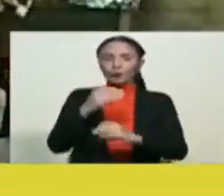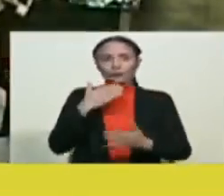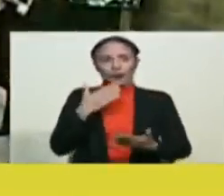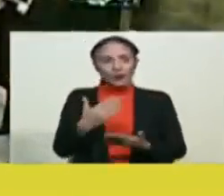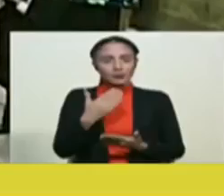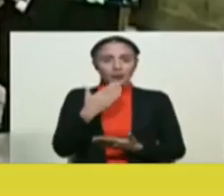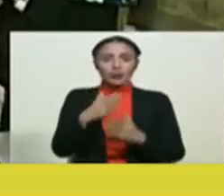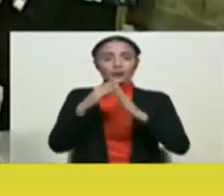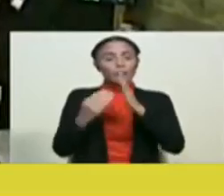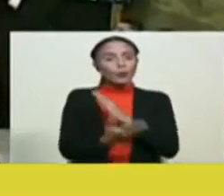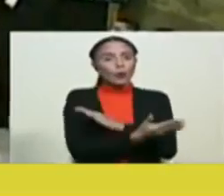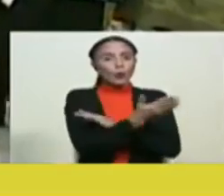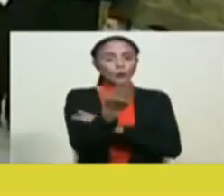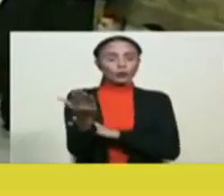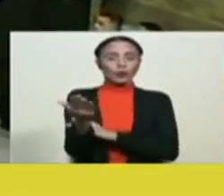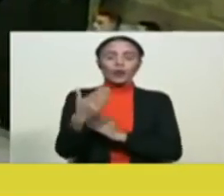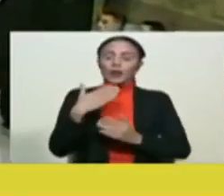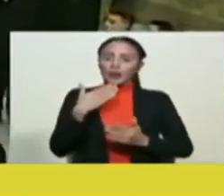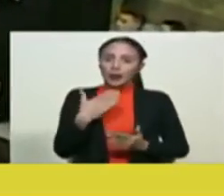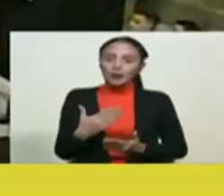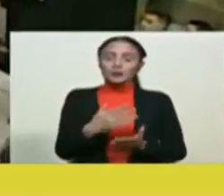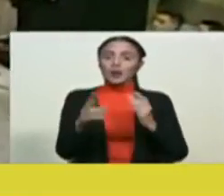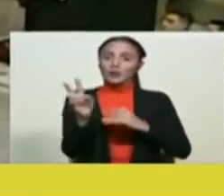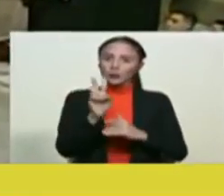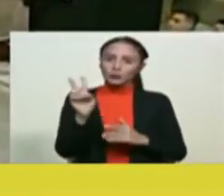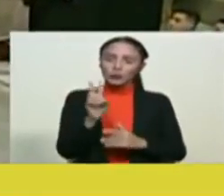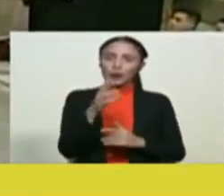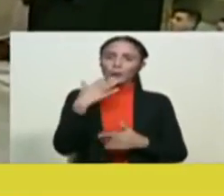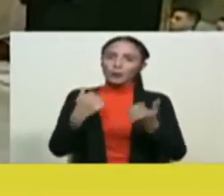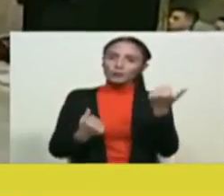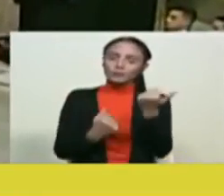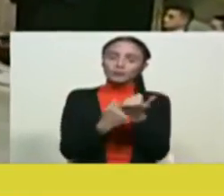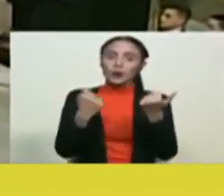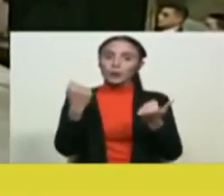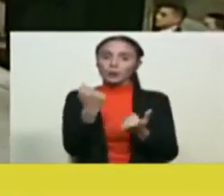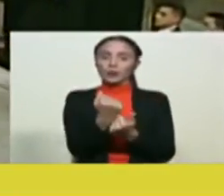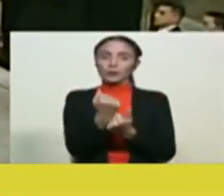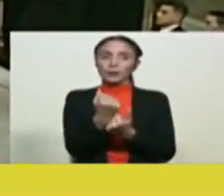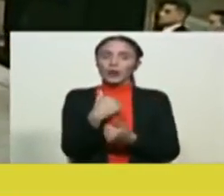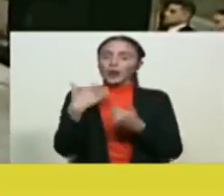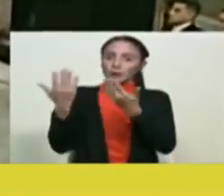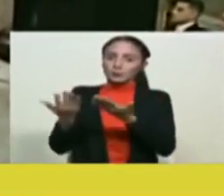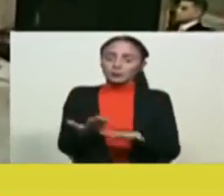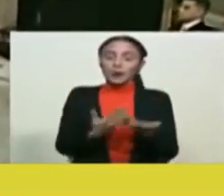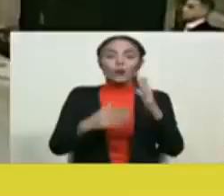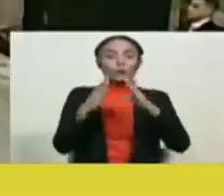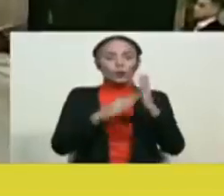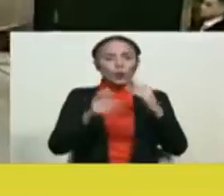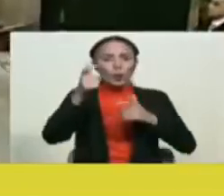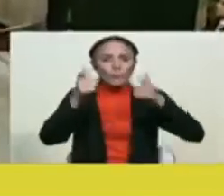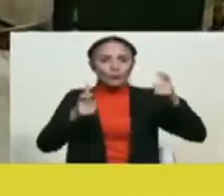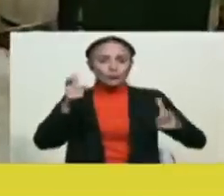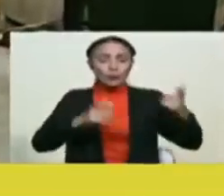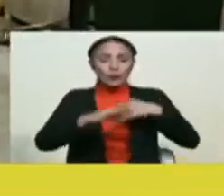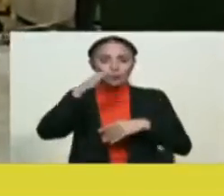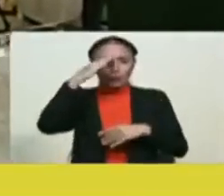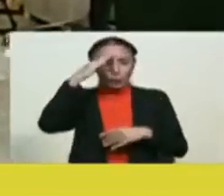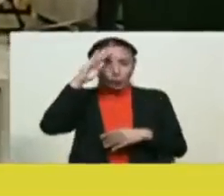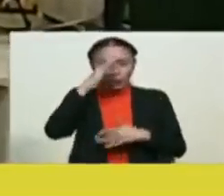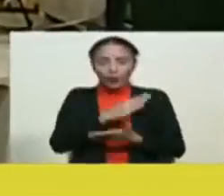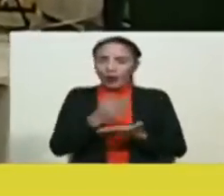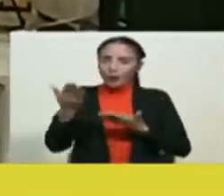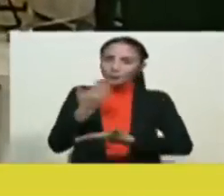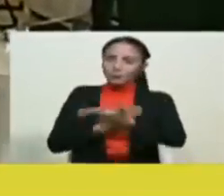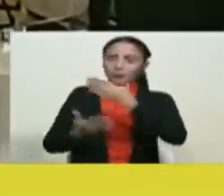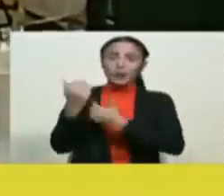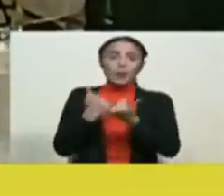al pueblo al gobierno de la república bolivariana de venezuela la recibo en nombre de los cubanos que somos solidarios con los